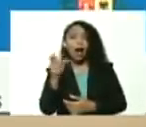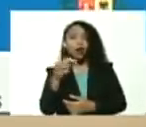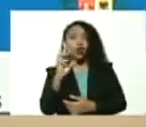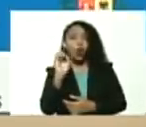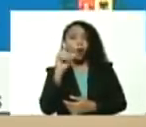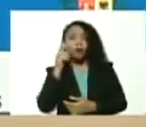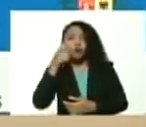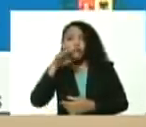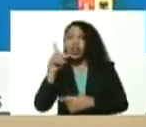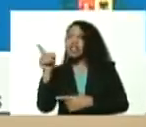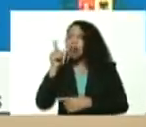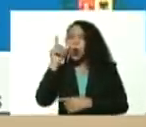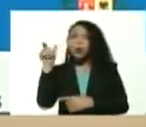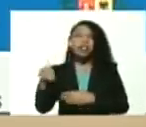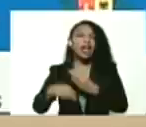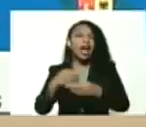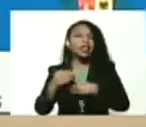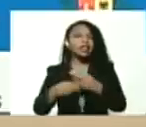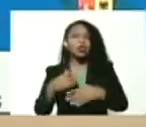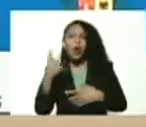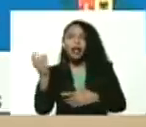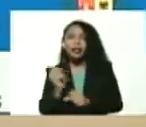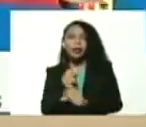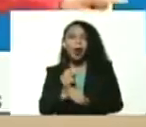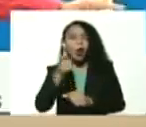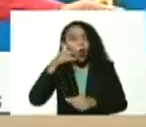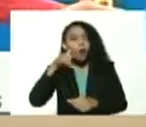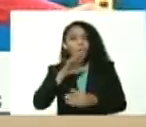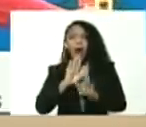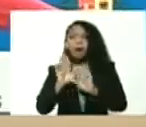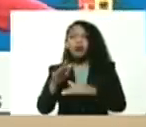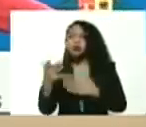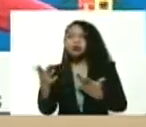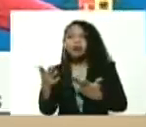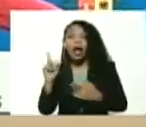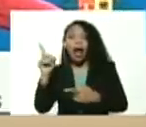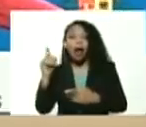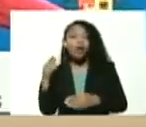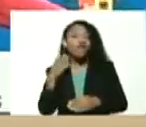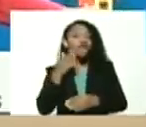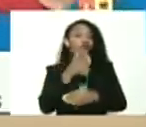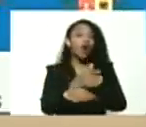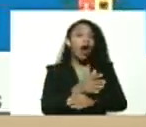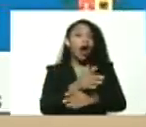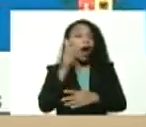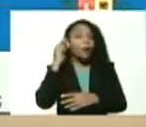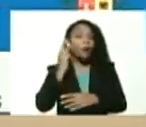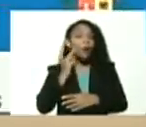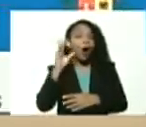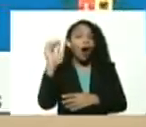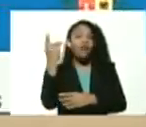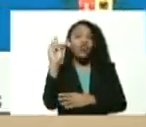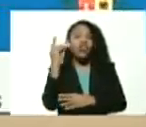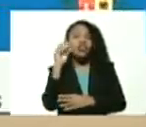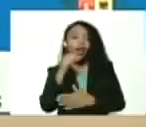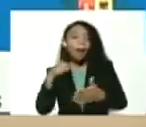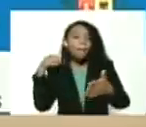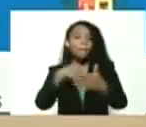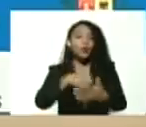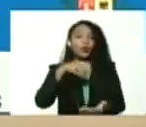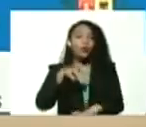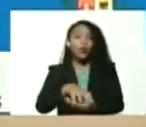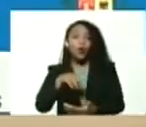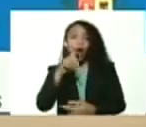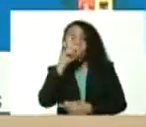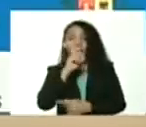los pueblos de nuestro hemisferio? Se fue a Bolivia a dar un golpe de Estado. Un año más tarde, el pueblo